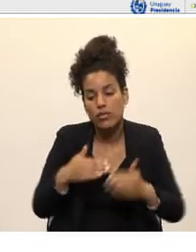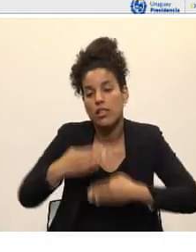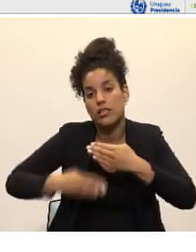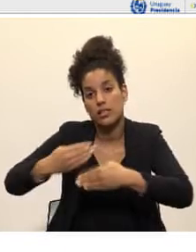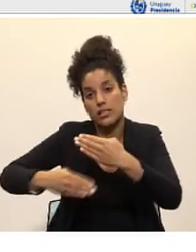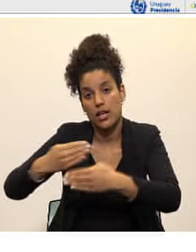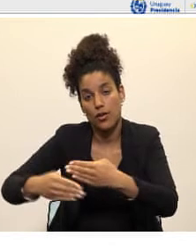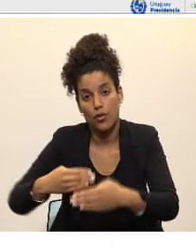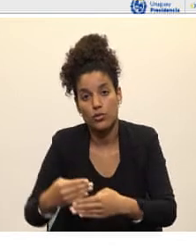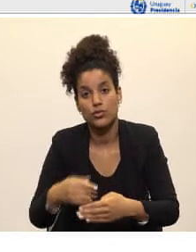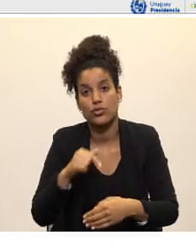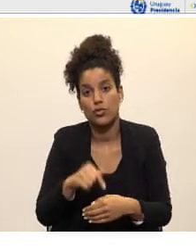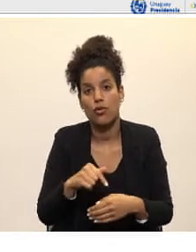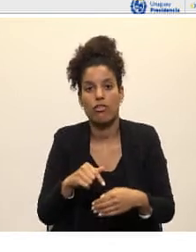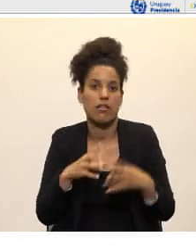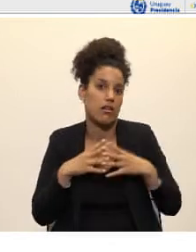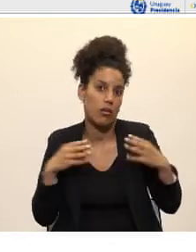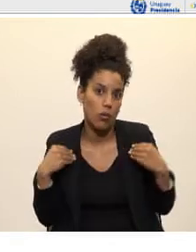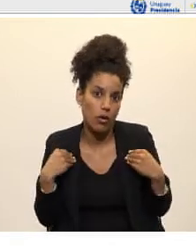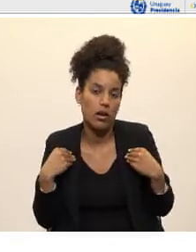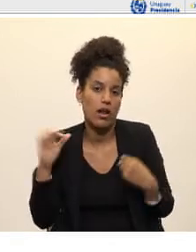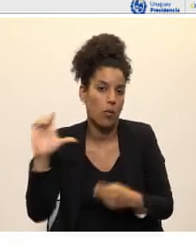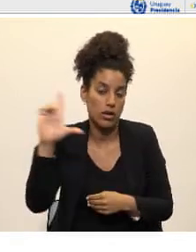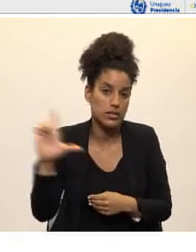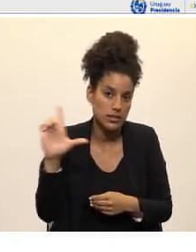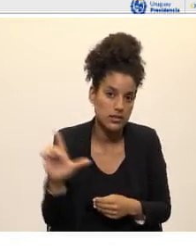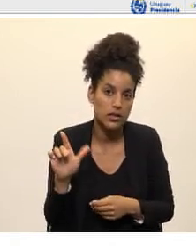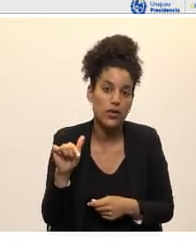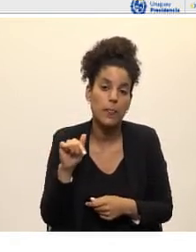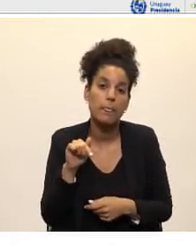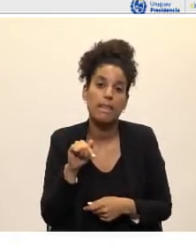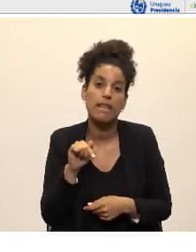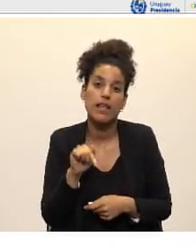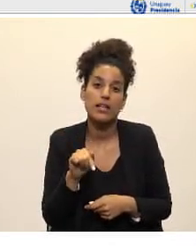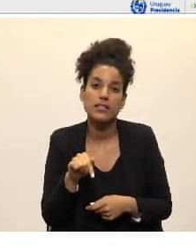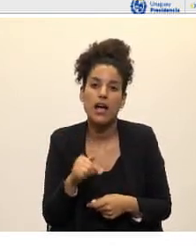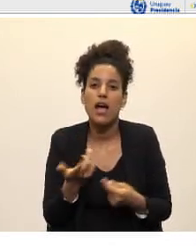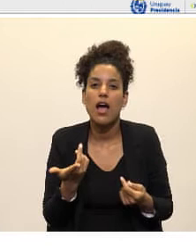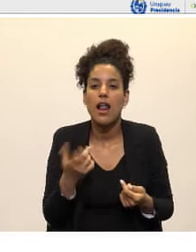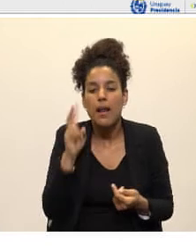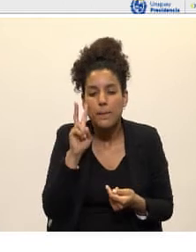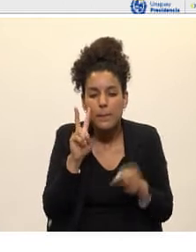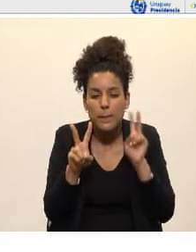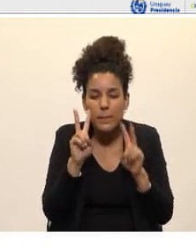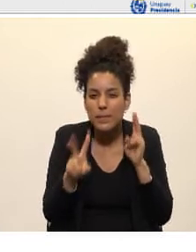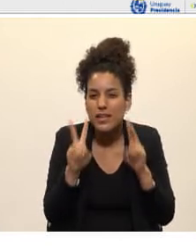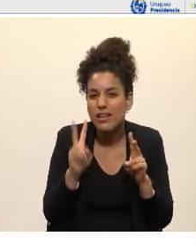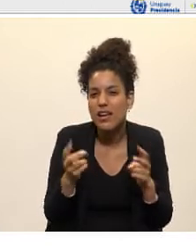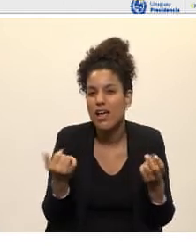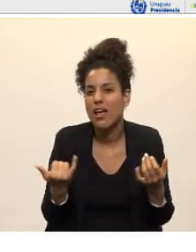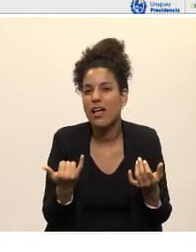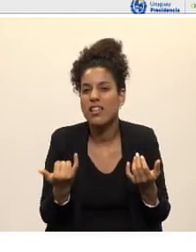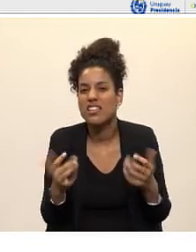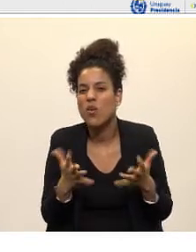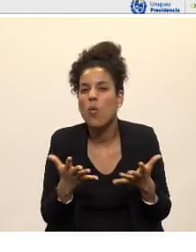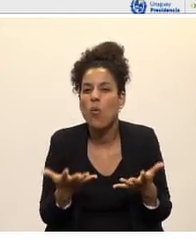está esta cuestión vinculada con los contenidos digitales y con cuál es la mirada hacia la producción